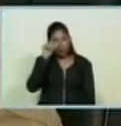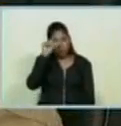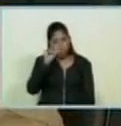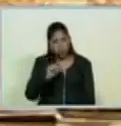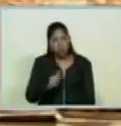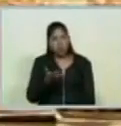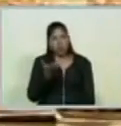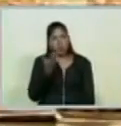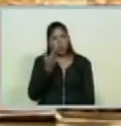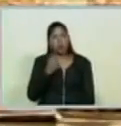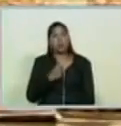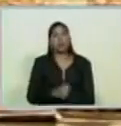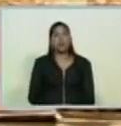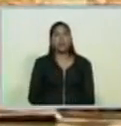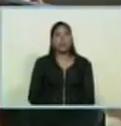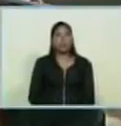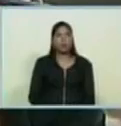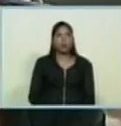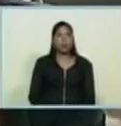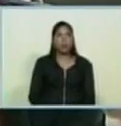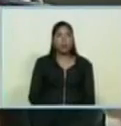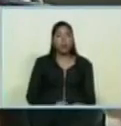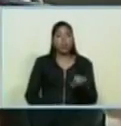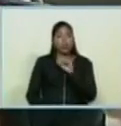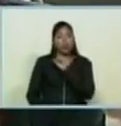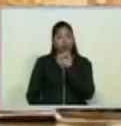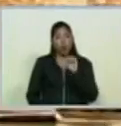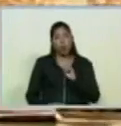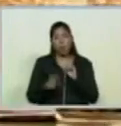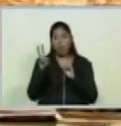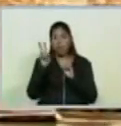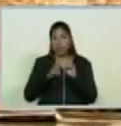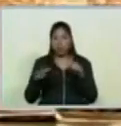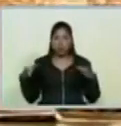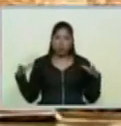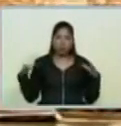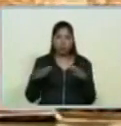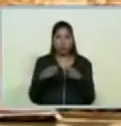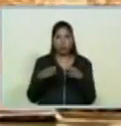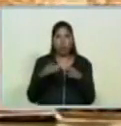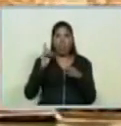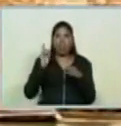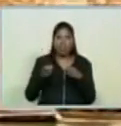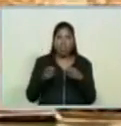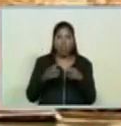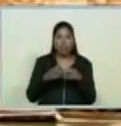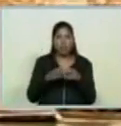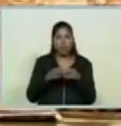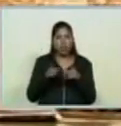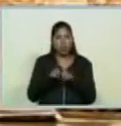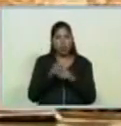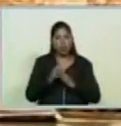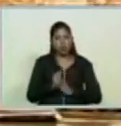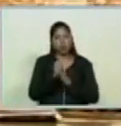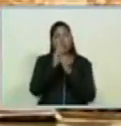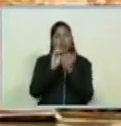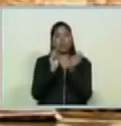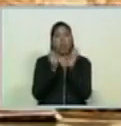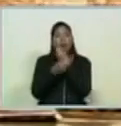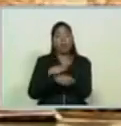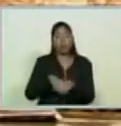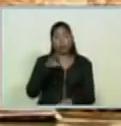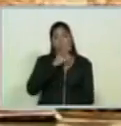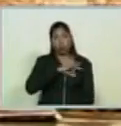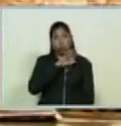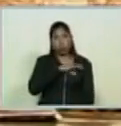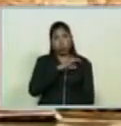articulando este movimiento Somos Venezuela. Tiene que ser el movimiento más poderoso de gobierno y de transformación social que haya existido nunca en